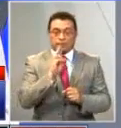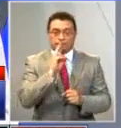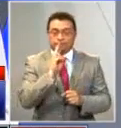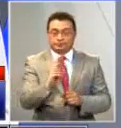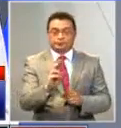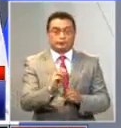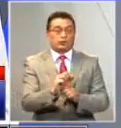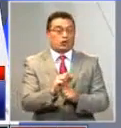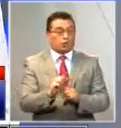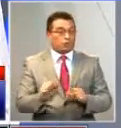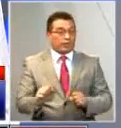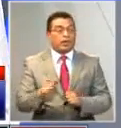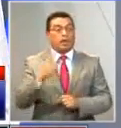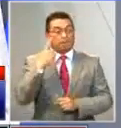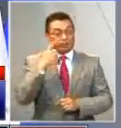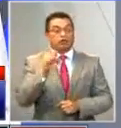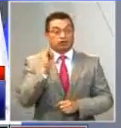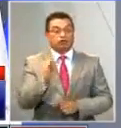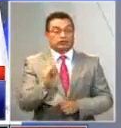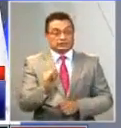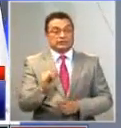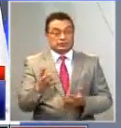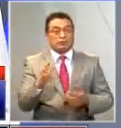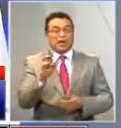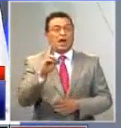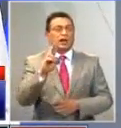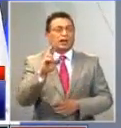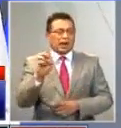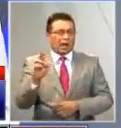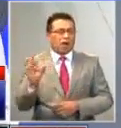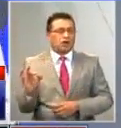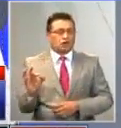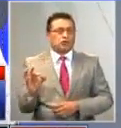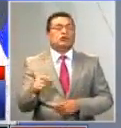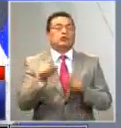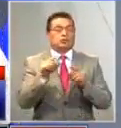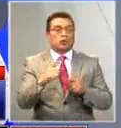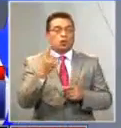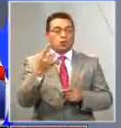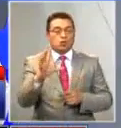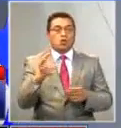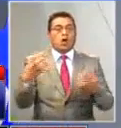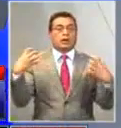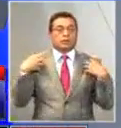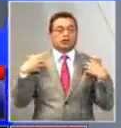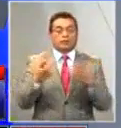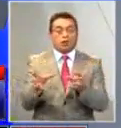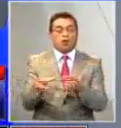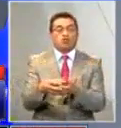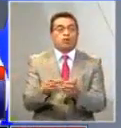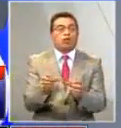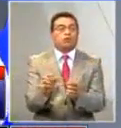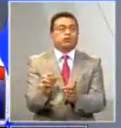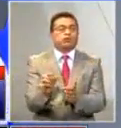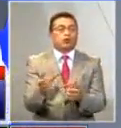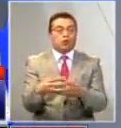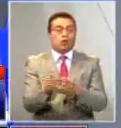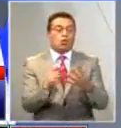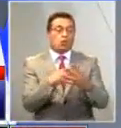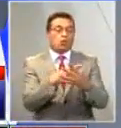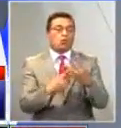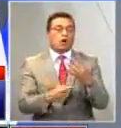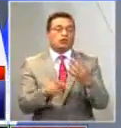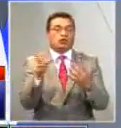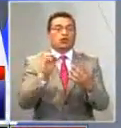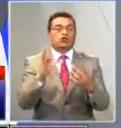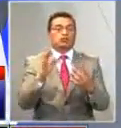ese, pero lógicamente aquí parece extraño que solamente sean responsables un grupo pequeño de cuatro